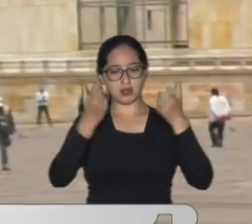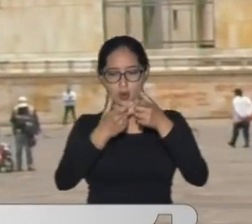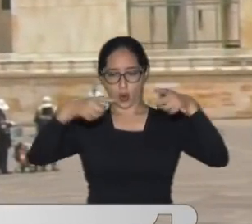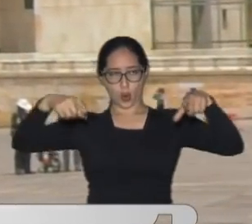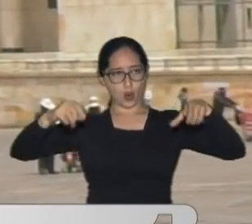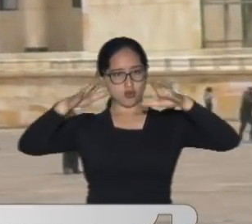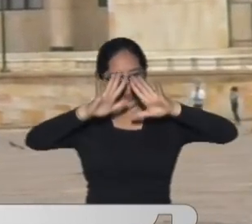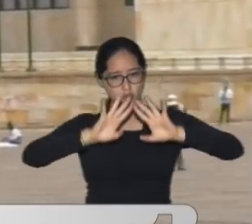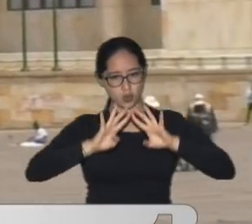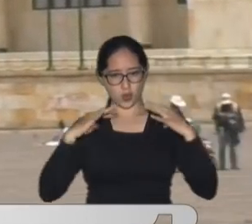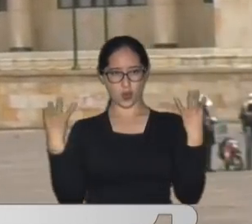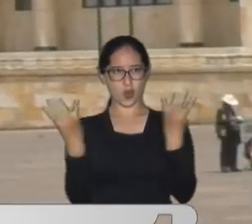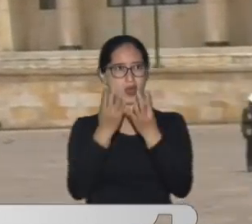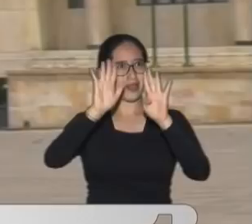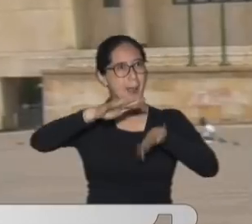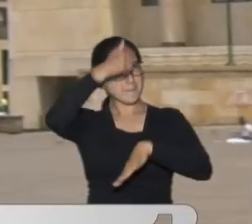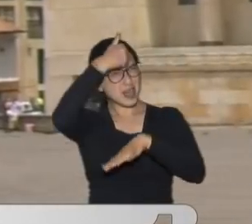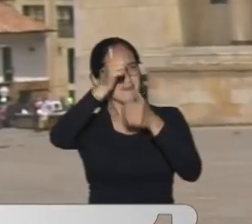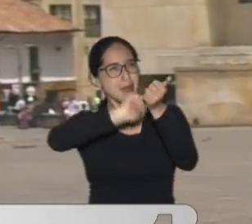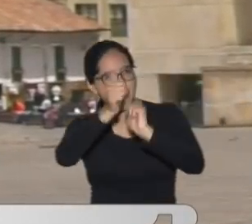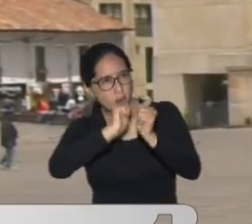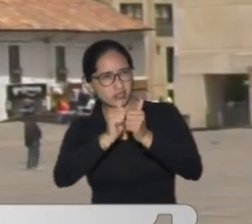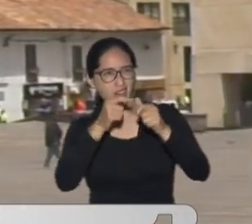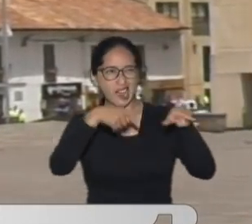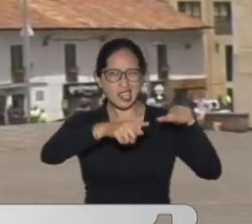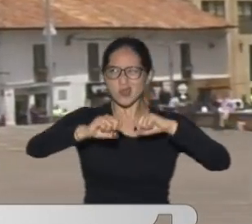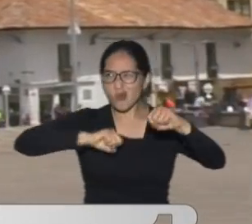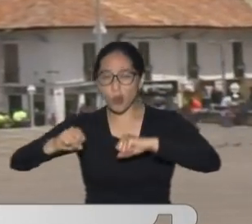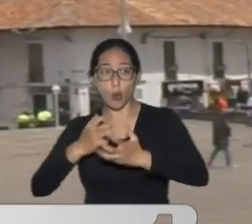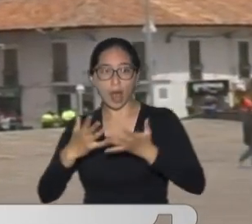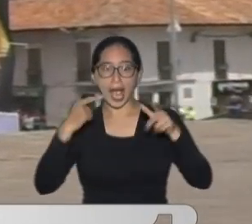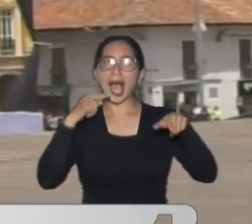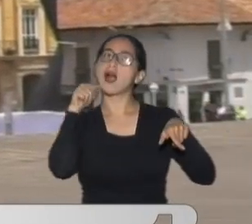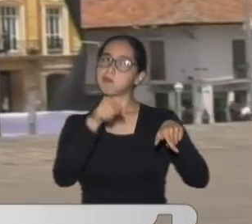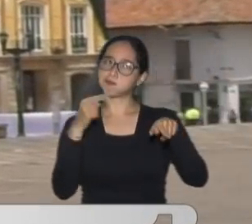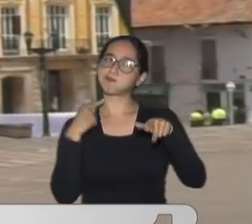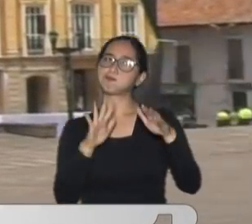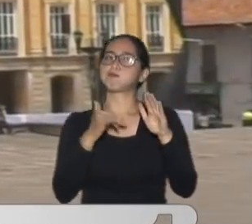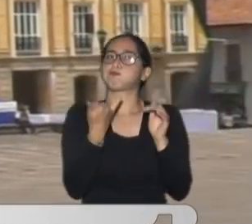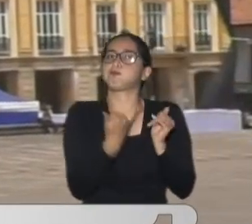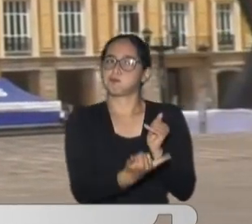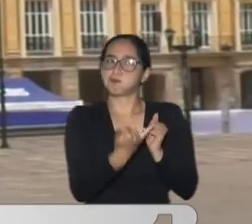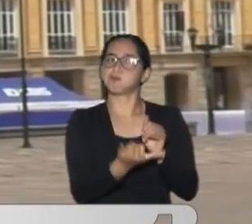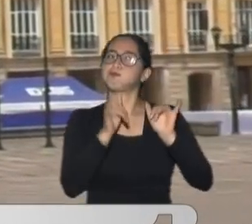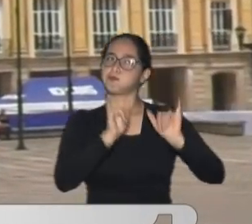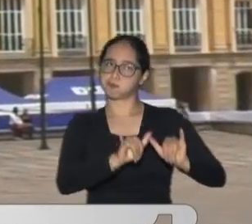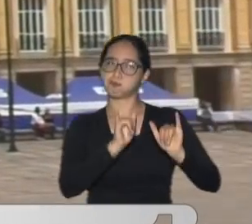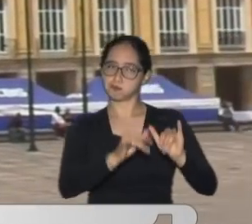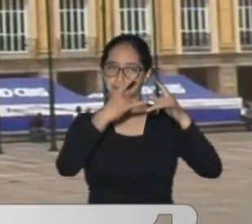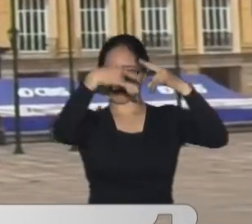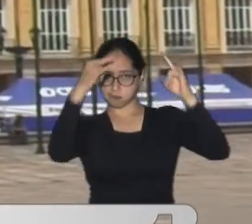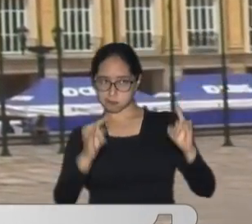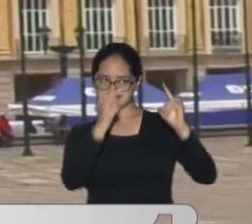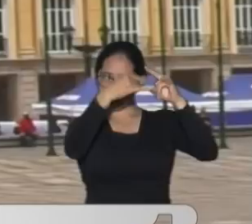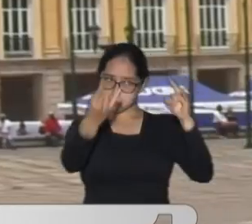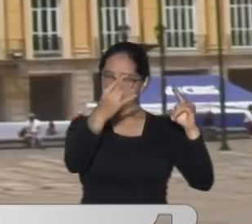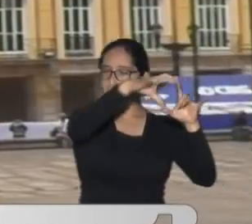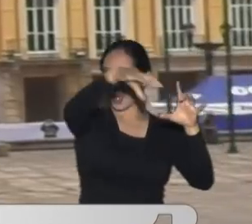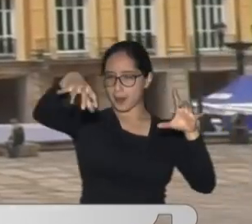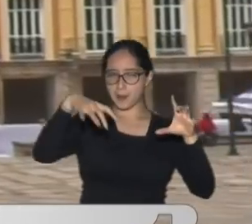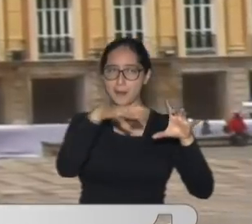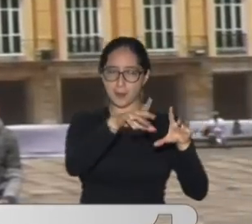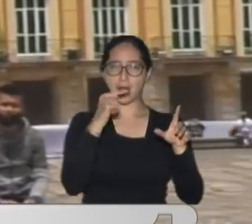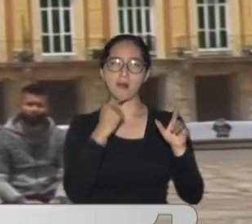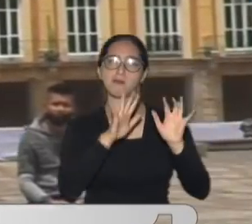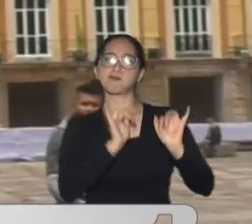la Plaza de Bolívar. Ellos reciben todas las denuncias por parte de la Minga indígena, denuncias que se llevarán a cabo hacia el gobierno